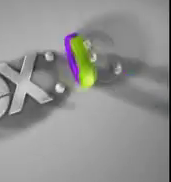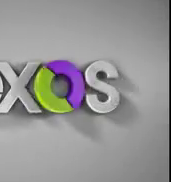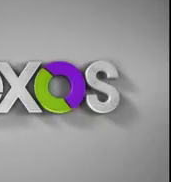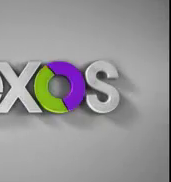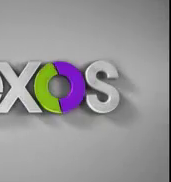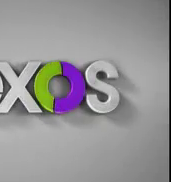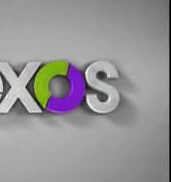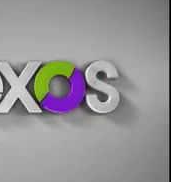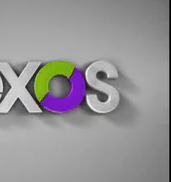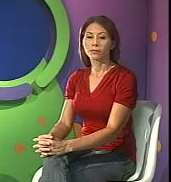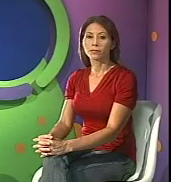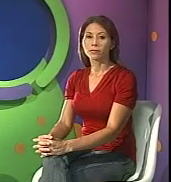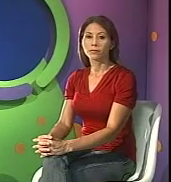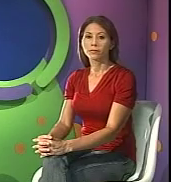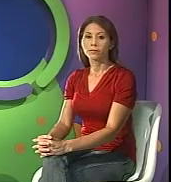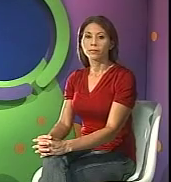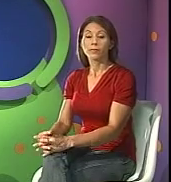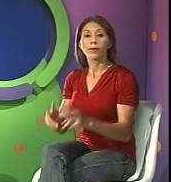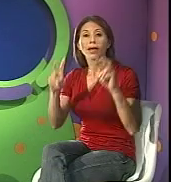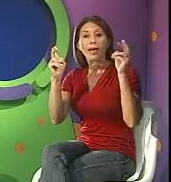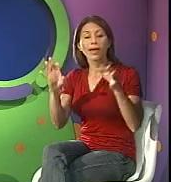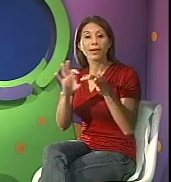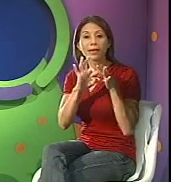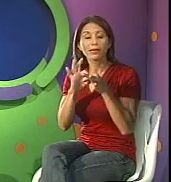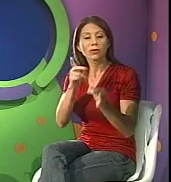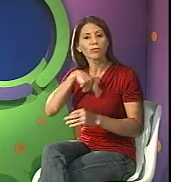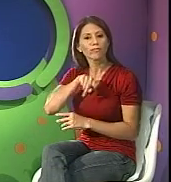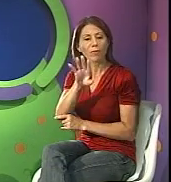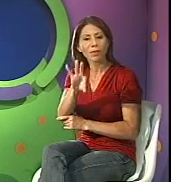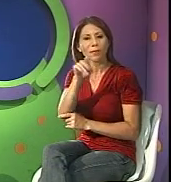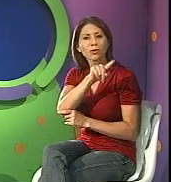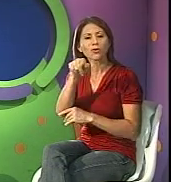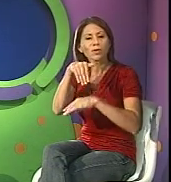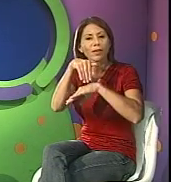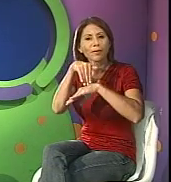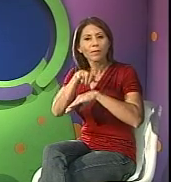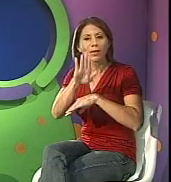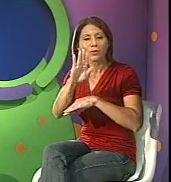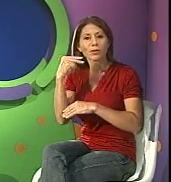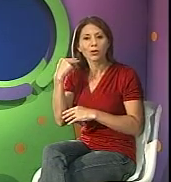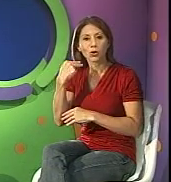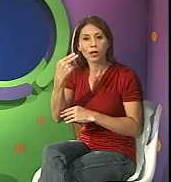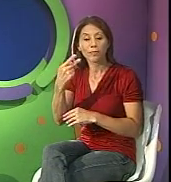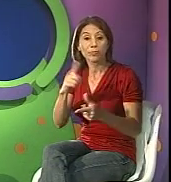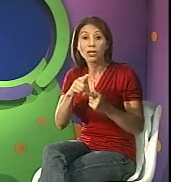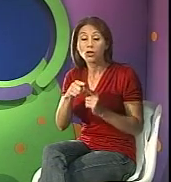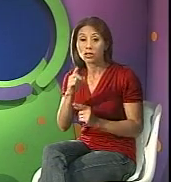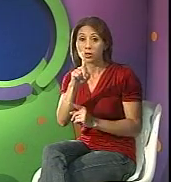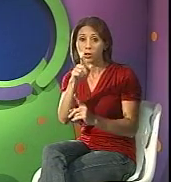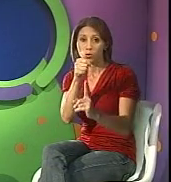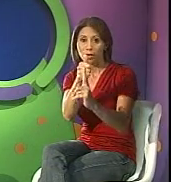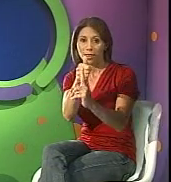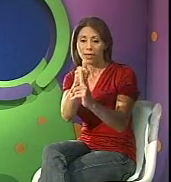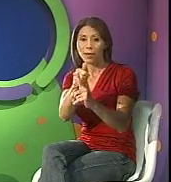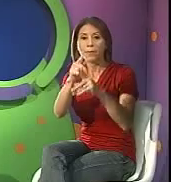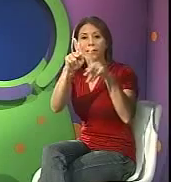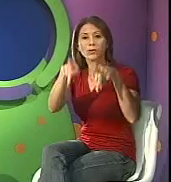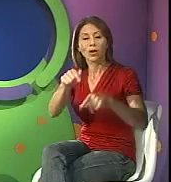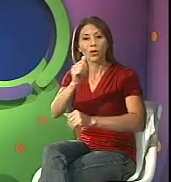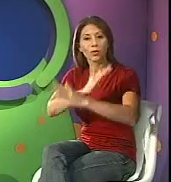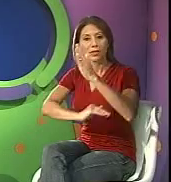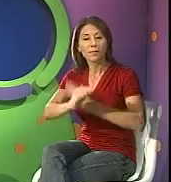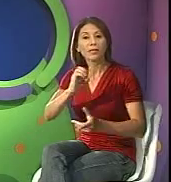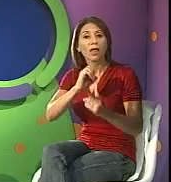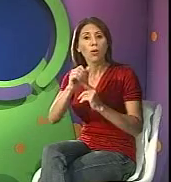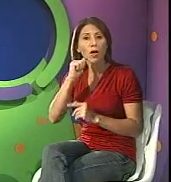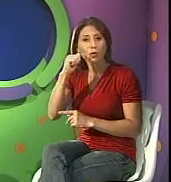Alvaro en nexo le invitamos a que nos envíe su historia así que si usted es una persona con discapacidad